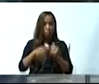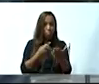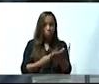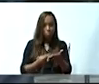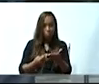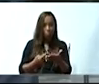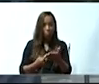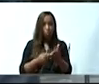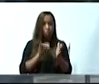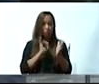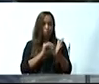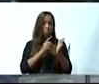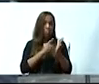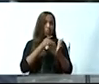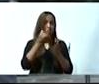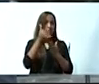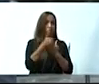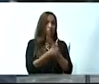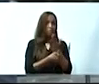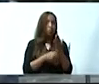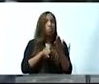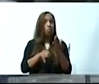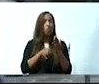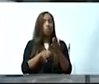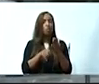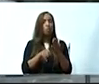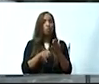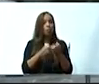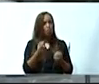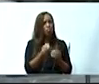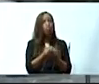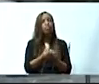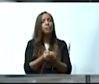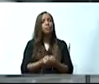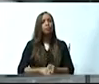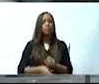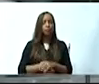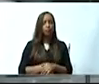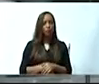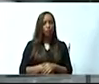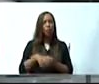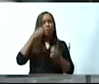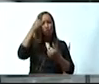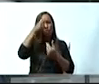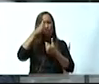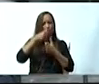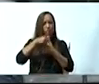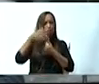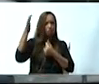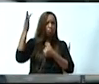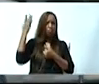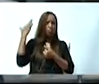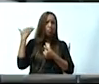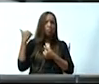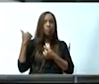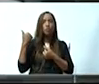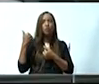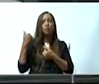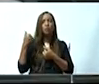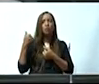de vender el patrimonio de Punta Catalina al sector privado, nosotros dimos una voz de